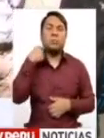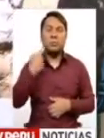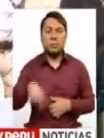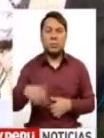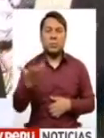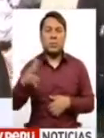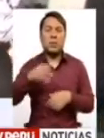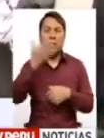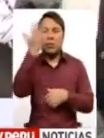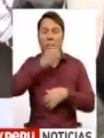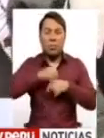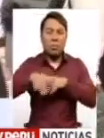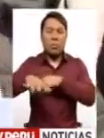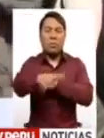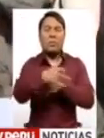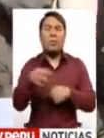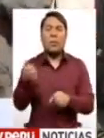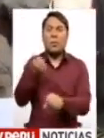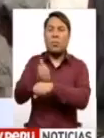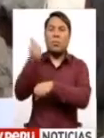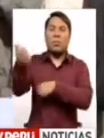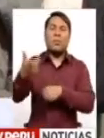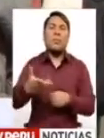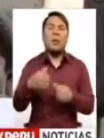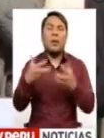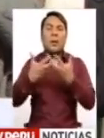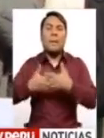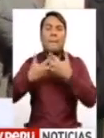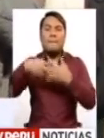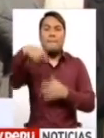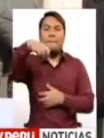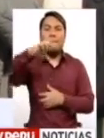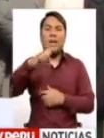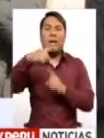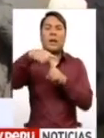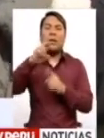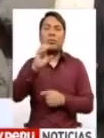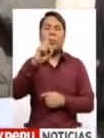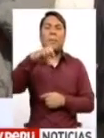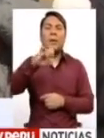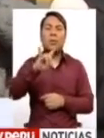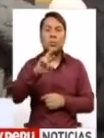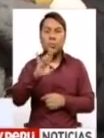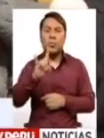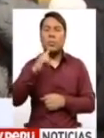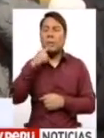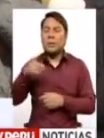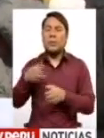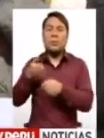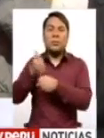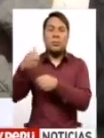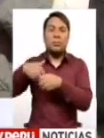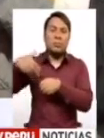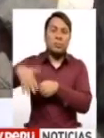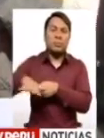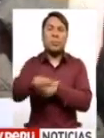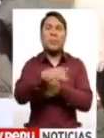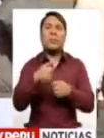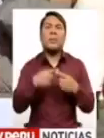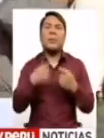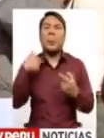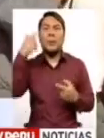realidad siempre Petroperú echa la culpa que los pueblos indígenas hacen el mismo daño en cuanto al sabotaje, pero lo